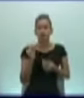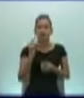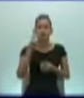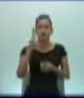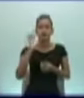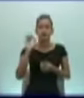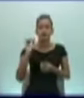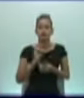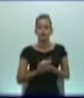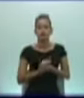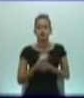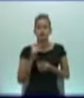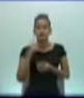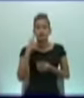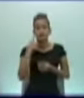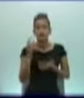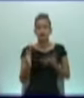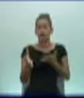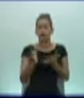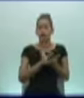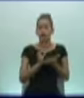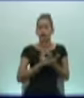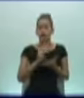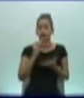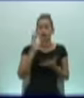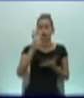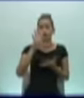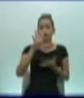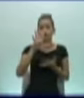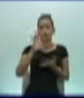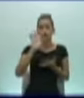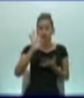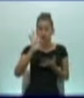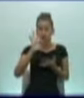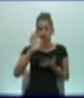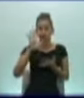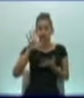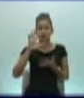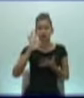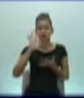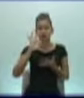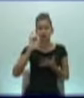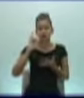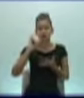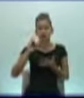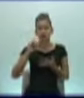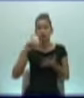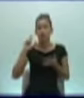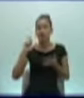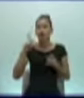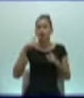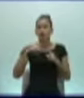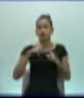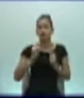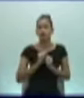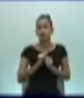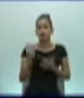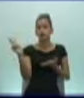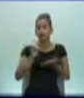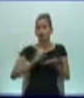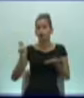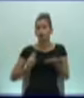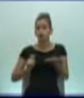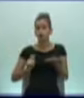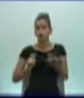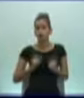aparece en las páginas 85 y 86 de sus libros de texto. Cópienlo, pero sobre todo, copien